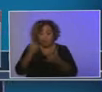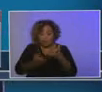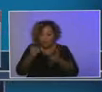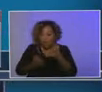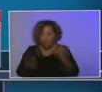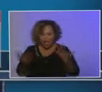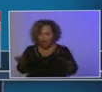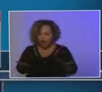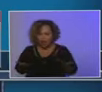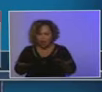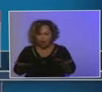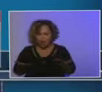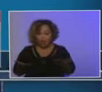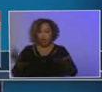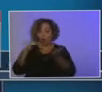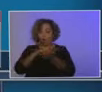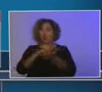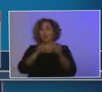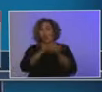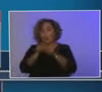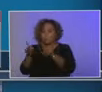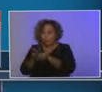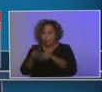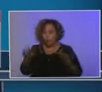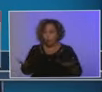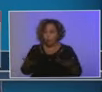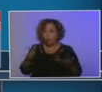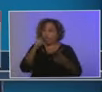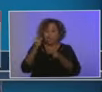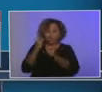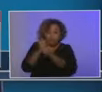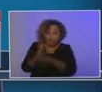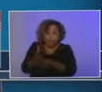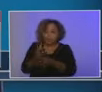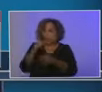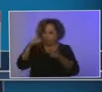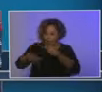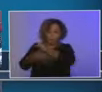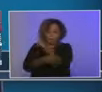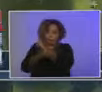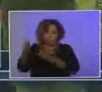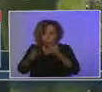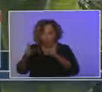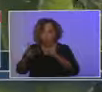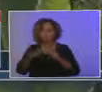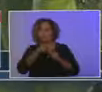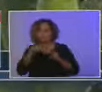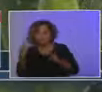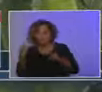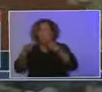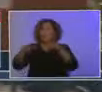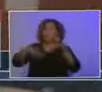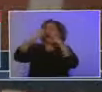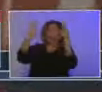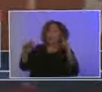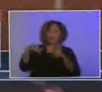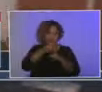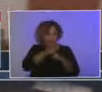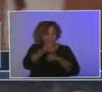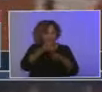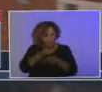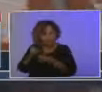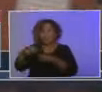camino volvemos a lo mismo. Quien se afecta es el día de abajo, el pobre, el chavao, el que perdió la casa, que ya